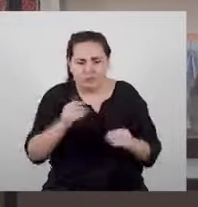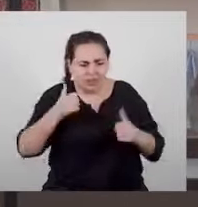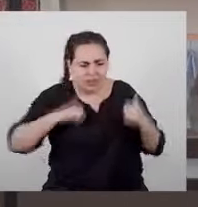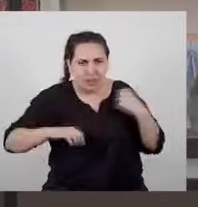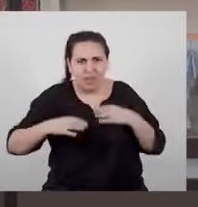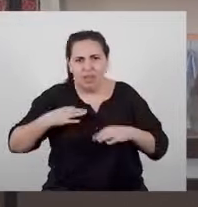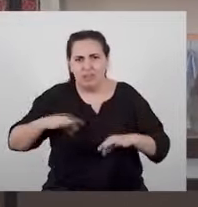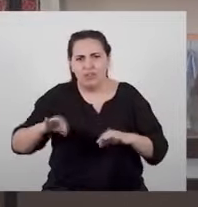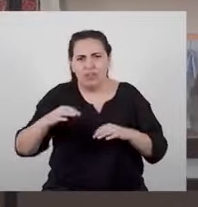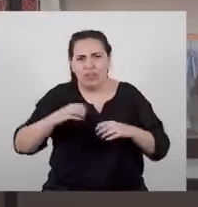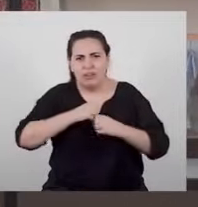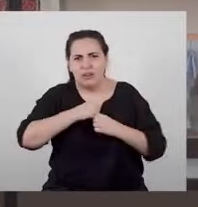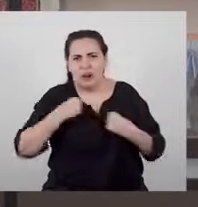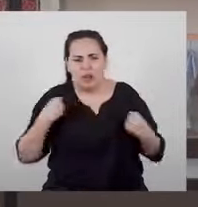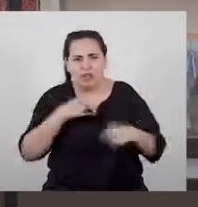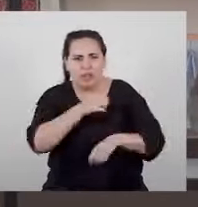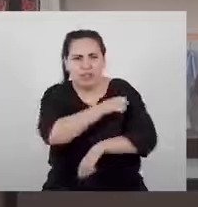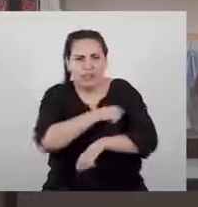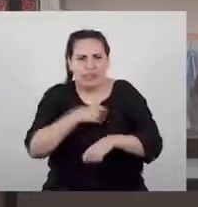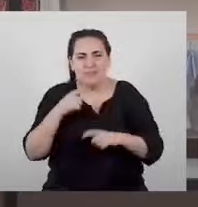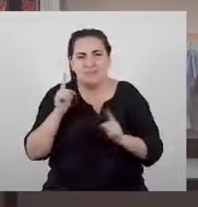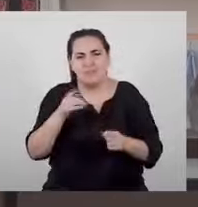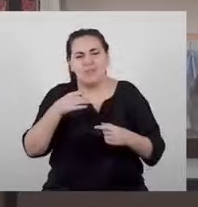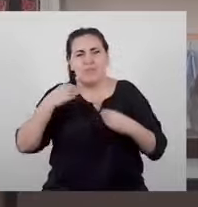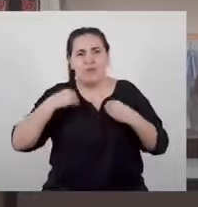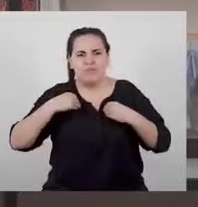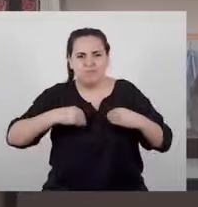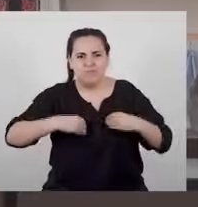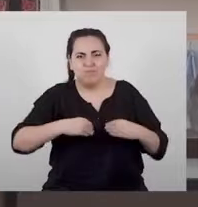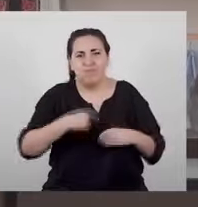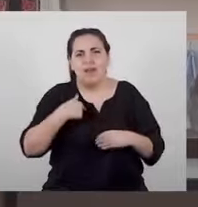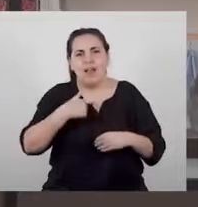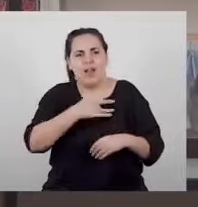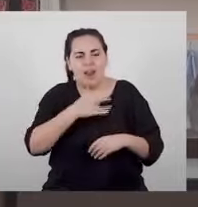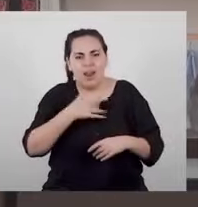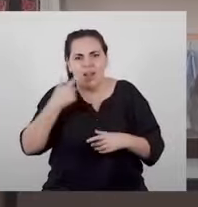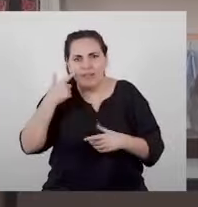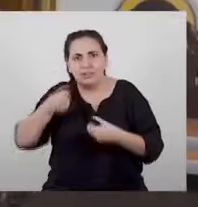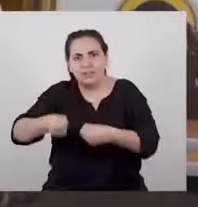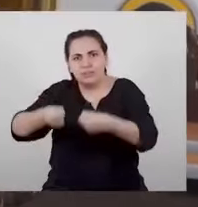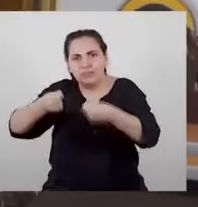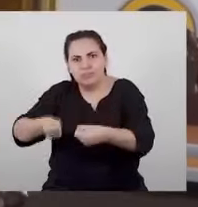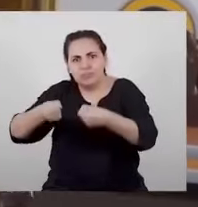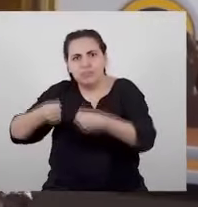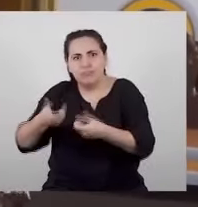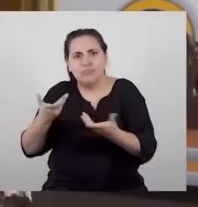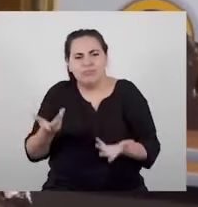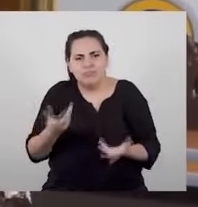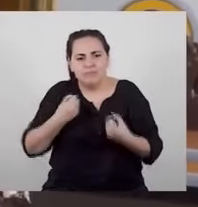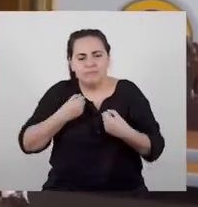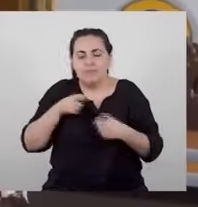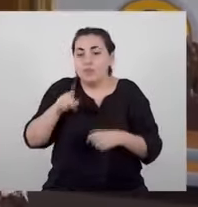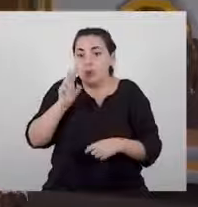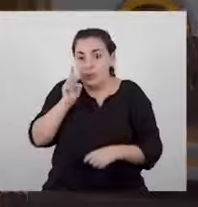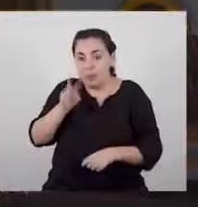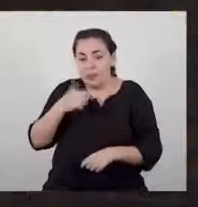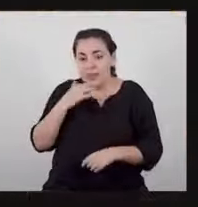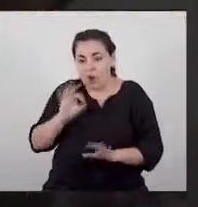tuvieron que poner todo lo que es para el corazón y esas cosas para revivirlo y ver a tu hijo así es muy triste